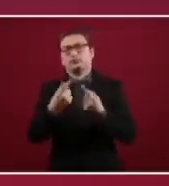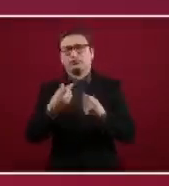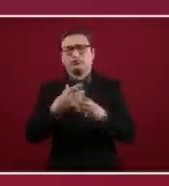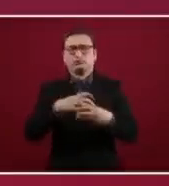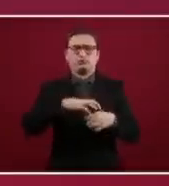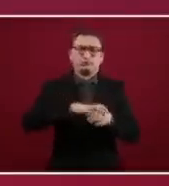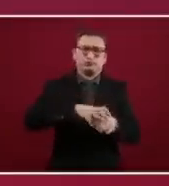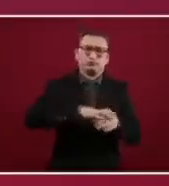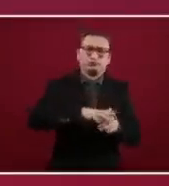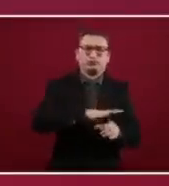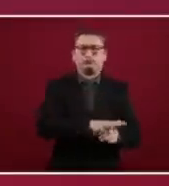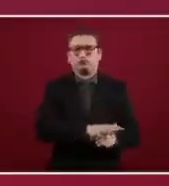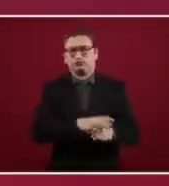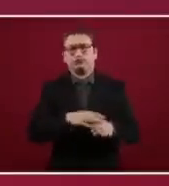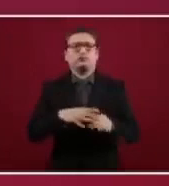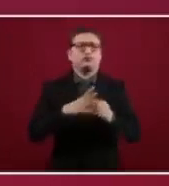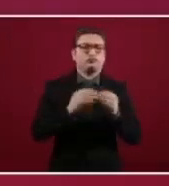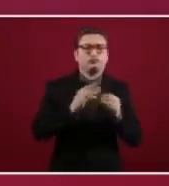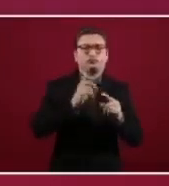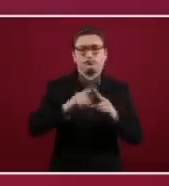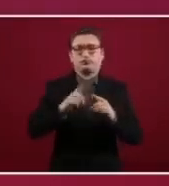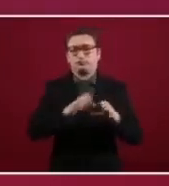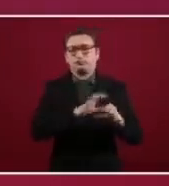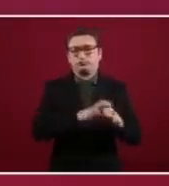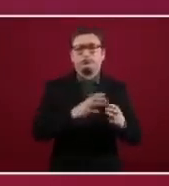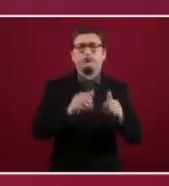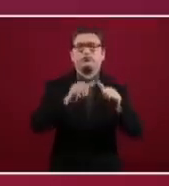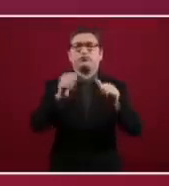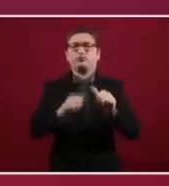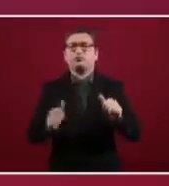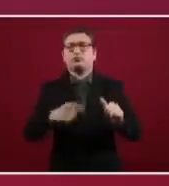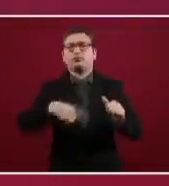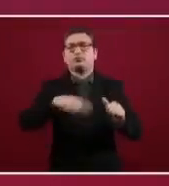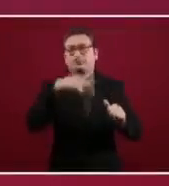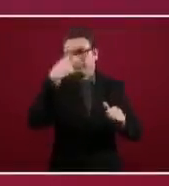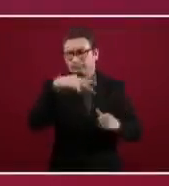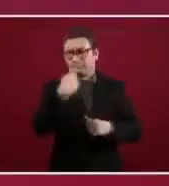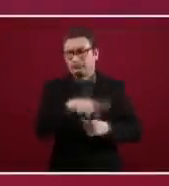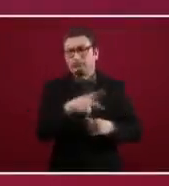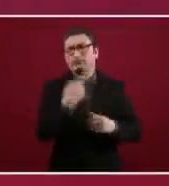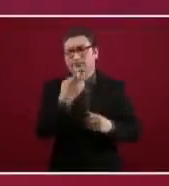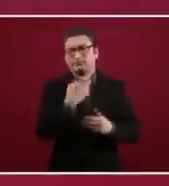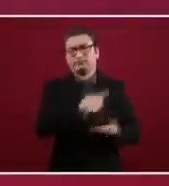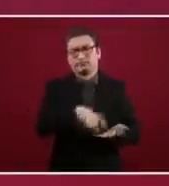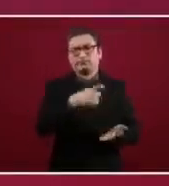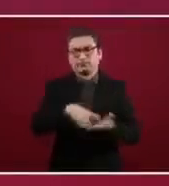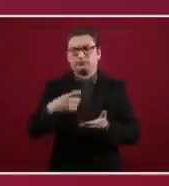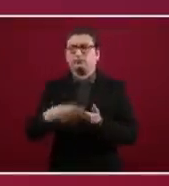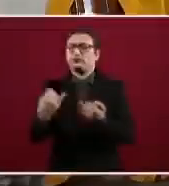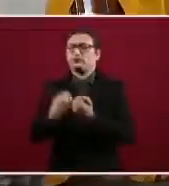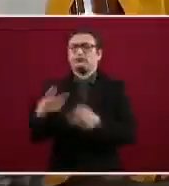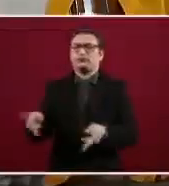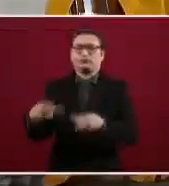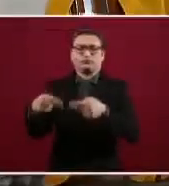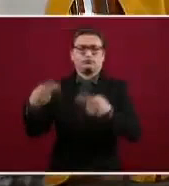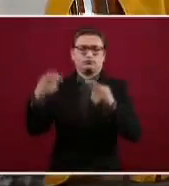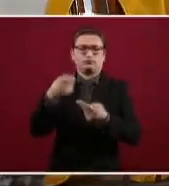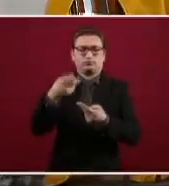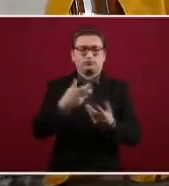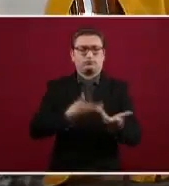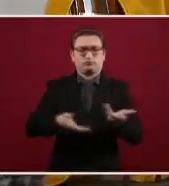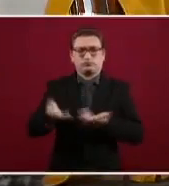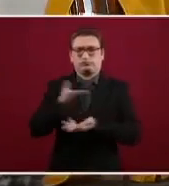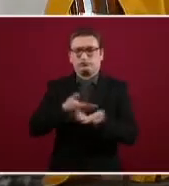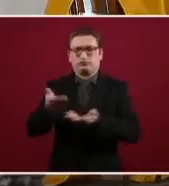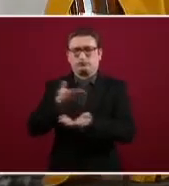algunas artesanías directamente de los artesanos mexicanos entonces en la medida que fortalezcamos la cadena